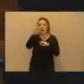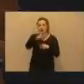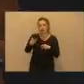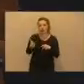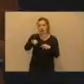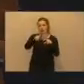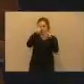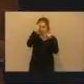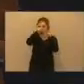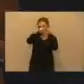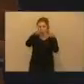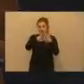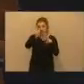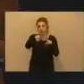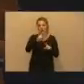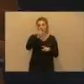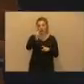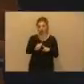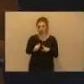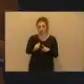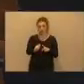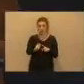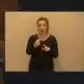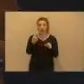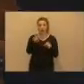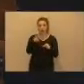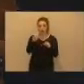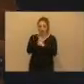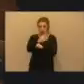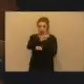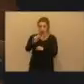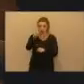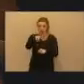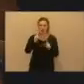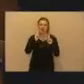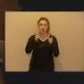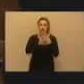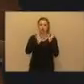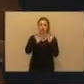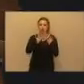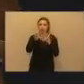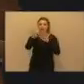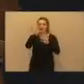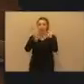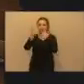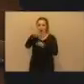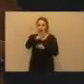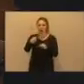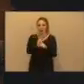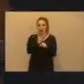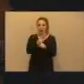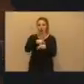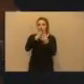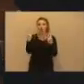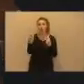como las fundaciones están sujetas al derecho laboral y en el caso concreto de la selección de los empleados públicos deben respetar